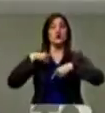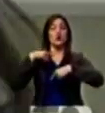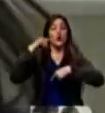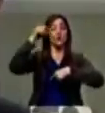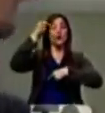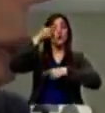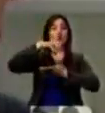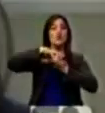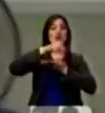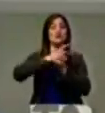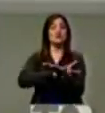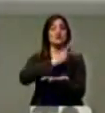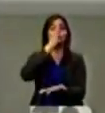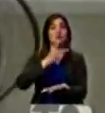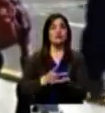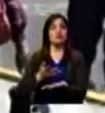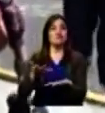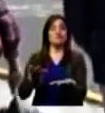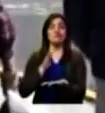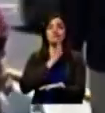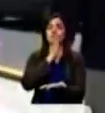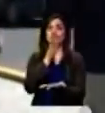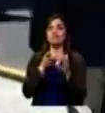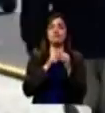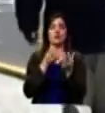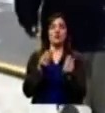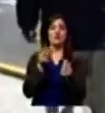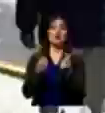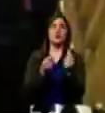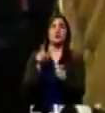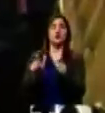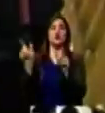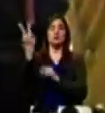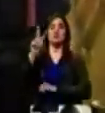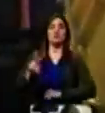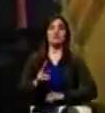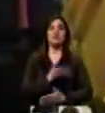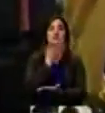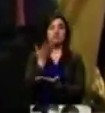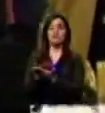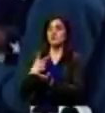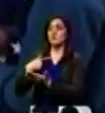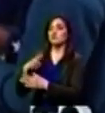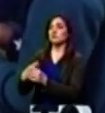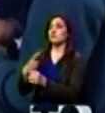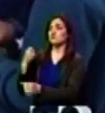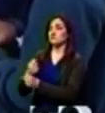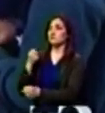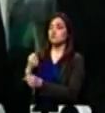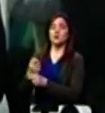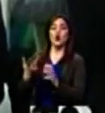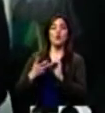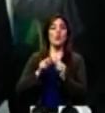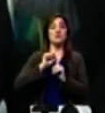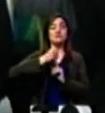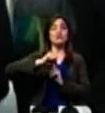Provincial de Pichincha, esta es una de las realidades que sucede con decenas de venezolanos que han llegado a trabajar en Quito y se han encontrado con